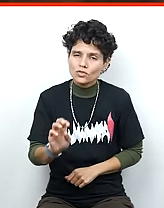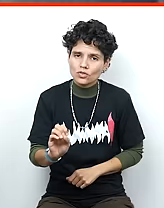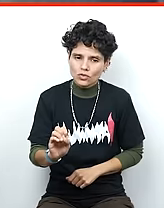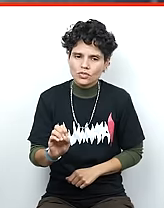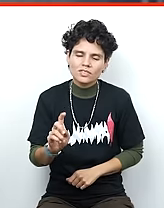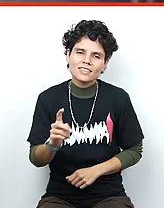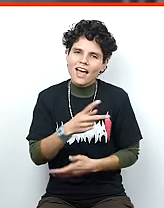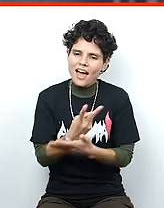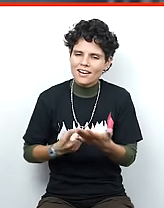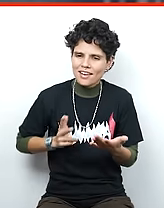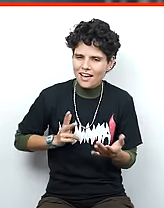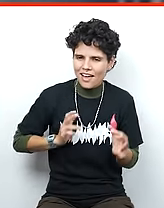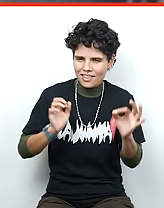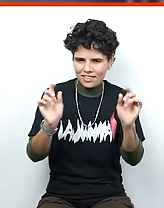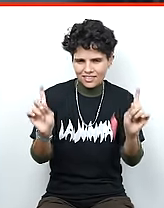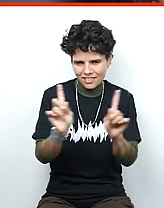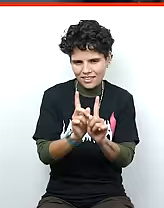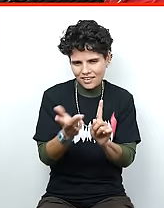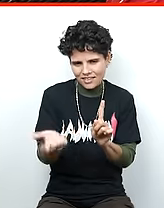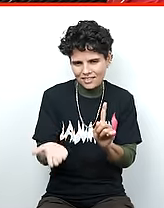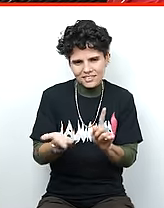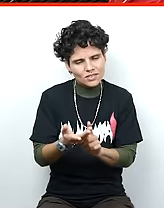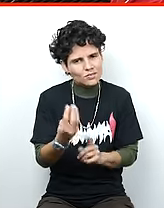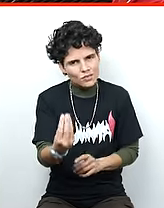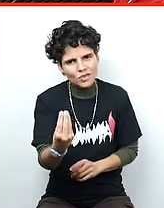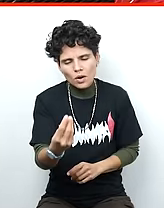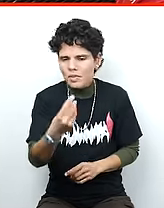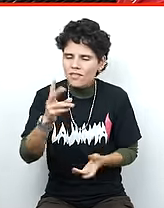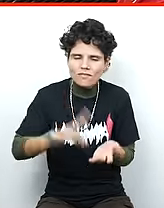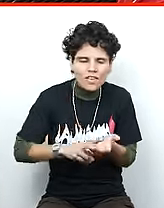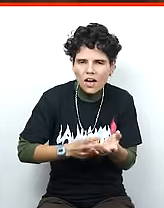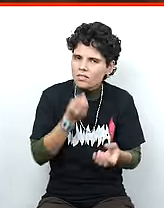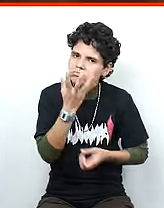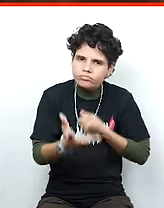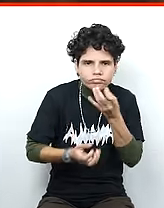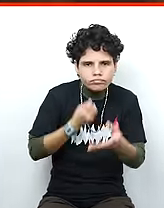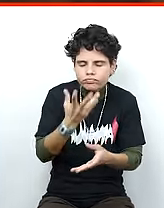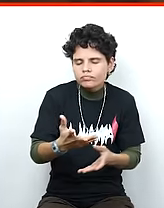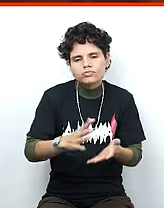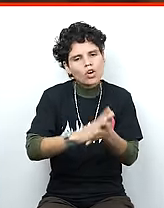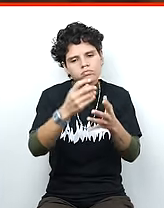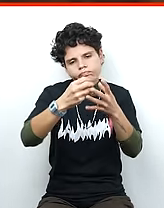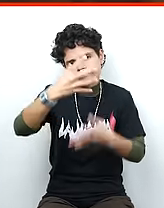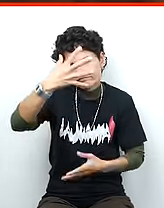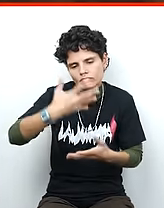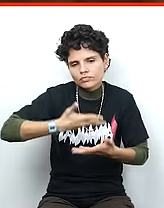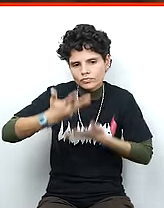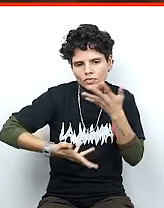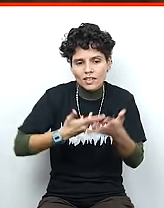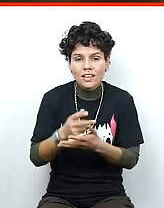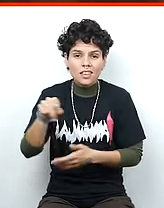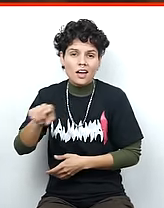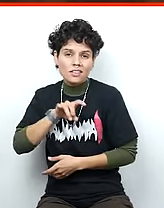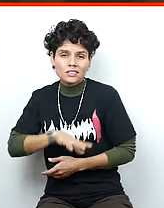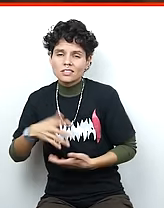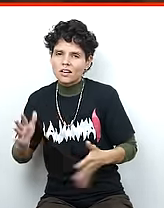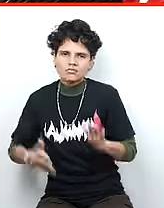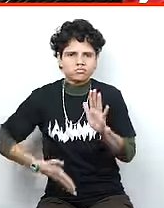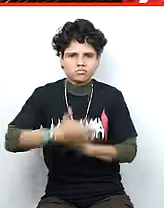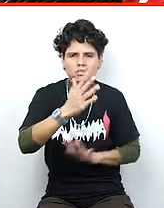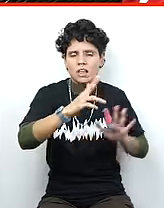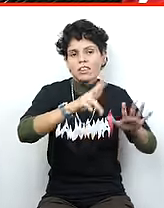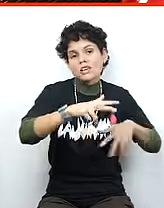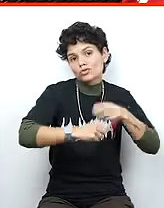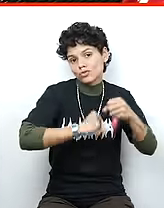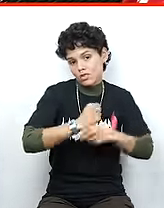bien, sí, o sea, es buena esa lírica. Hablo la verdad. Habláis la verdad, pues sí, la tiráis, pa, entera. Y tú te fuiste de acá a los